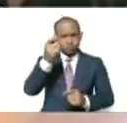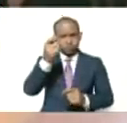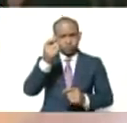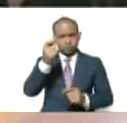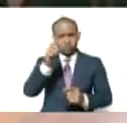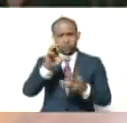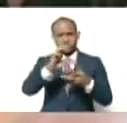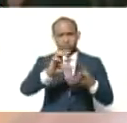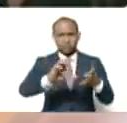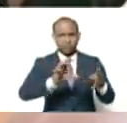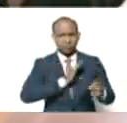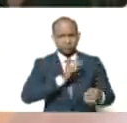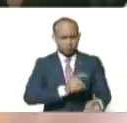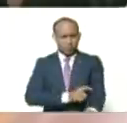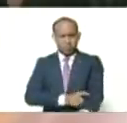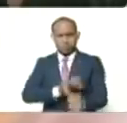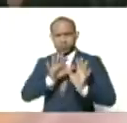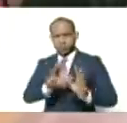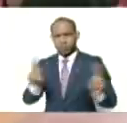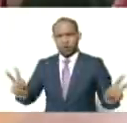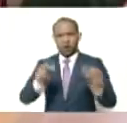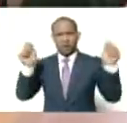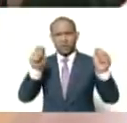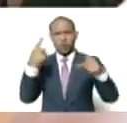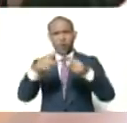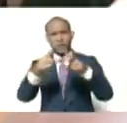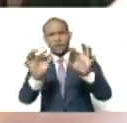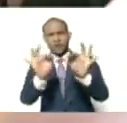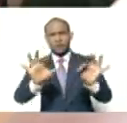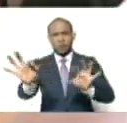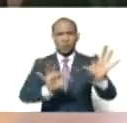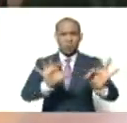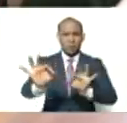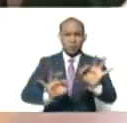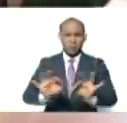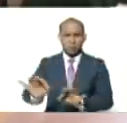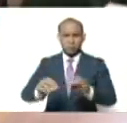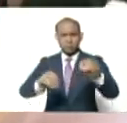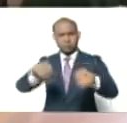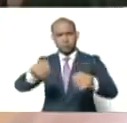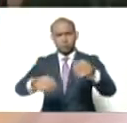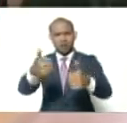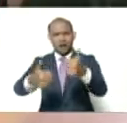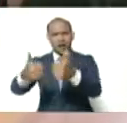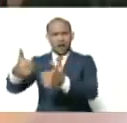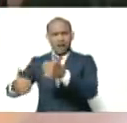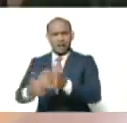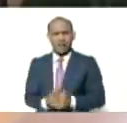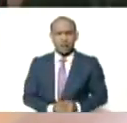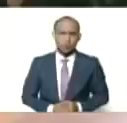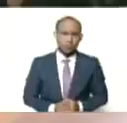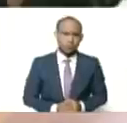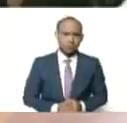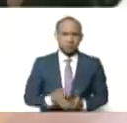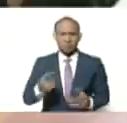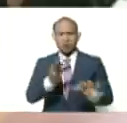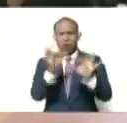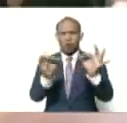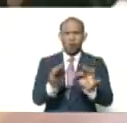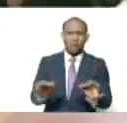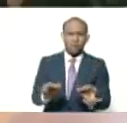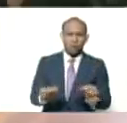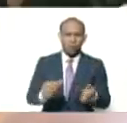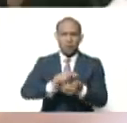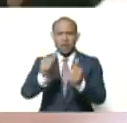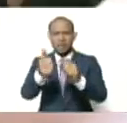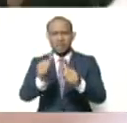victorioso de nuestros diferentes métodos de selección de candidatos y candidatas adoptados según las diferentes